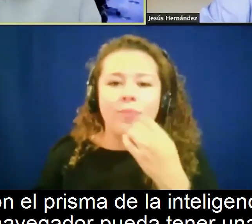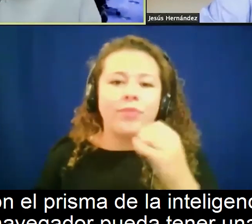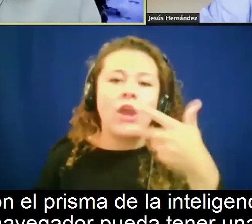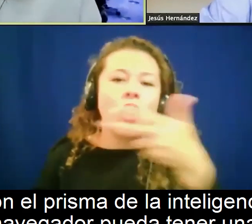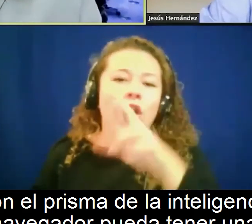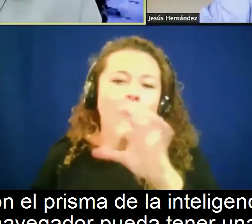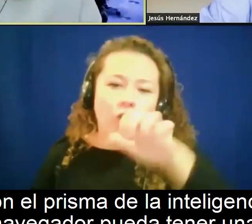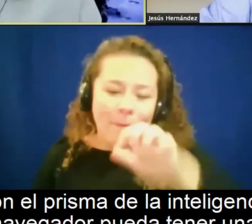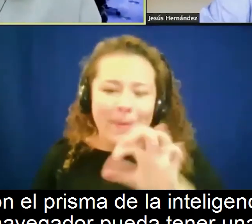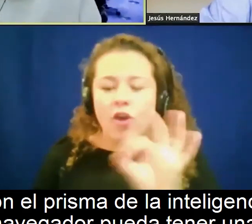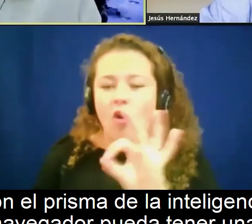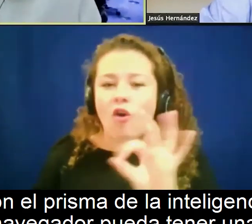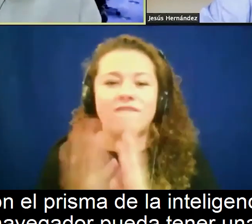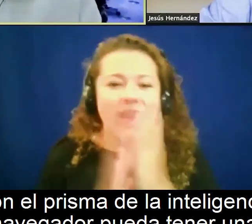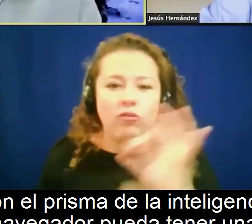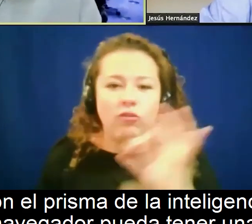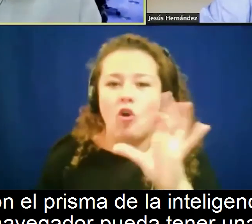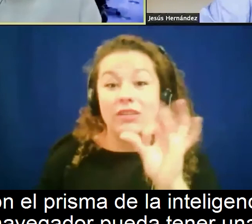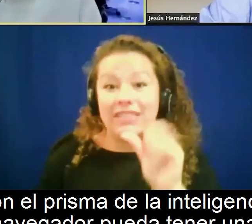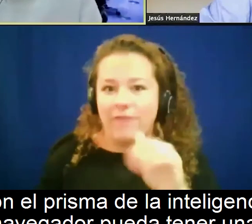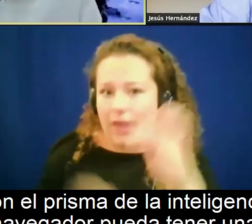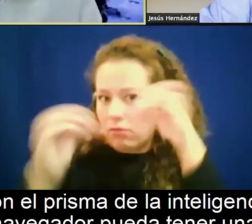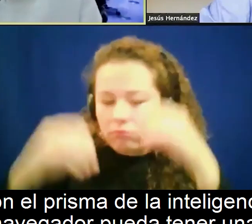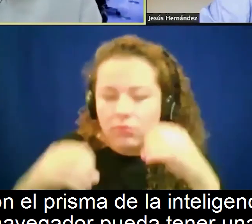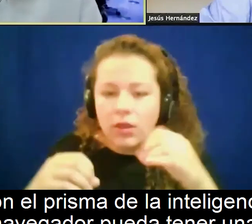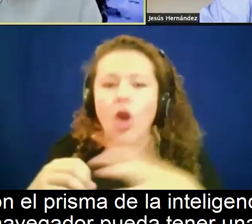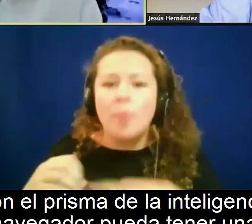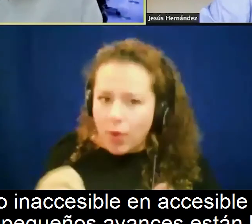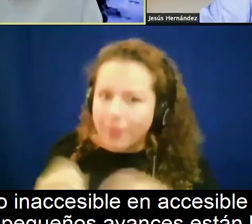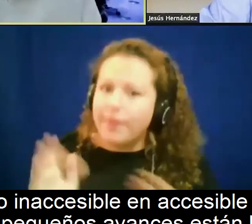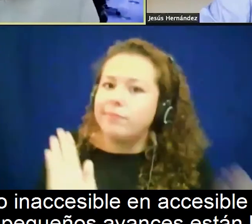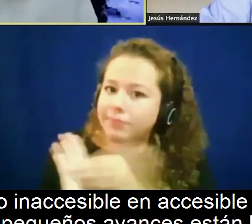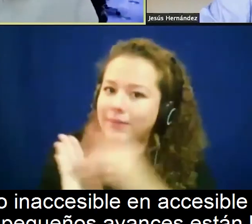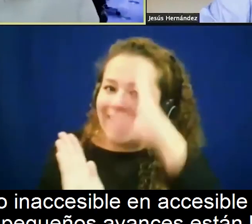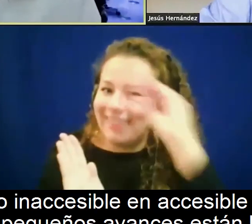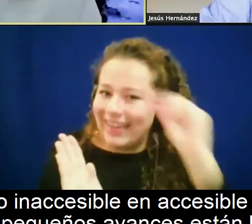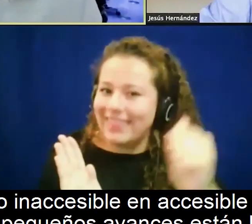el Firefox, pueda tener una inteligencia artificial que, digamos,